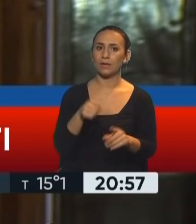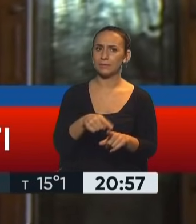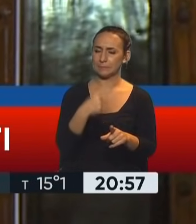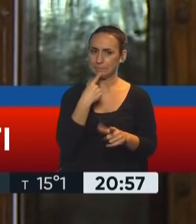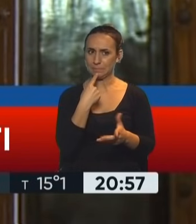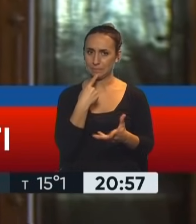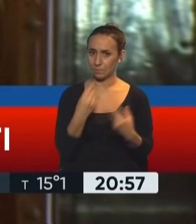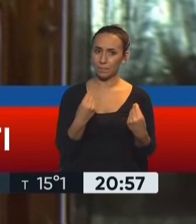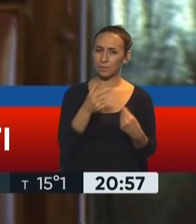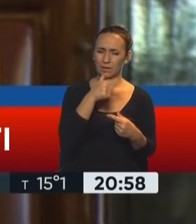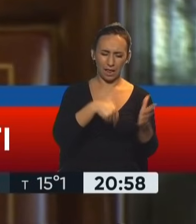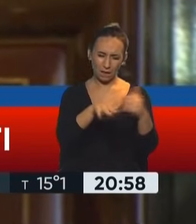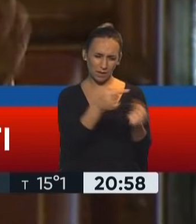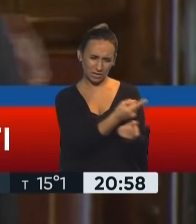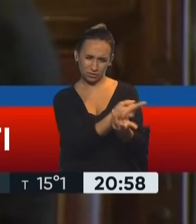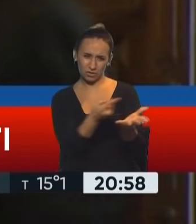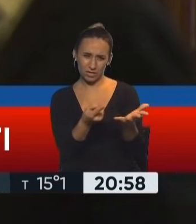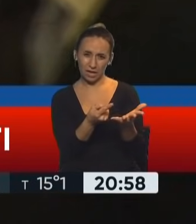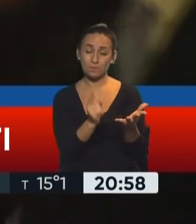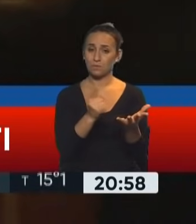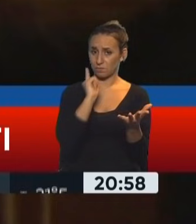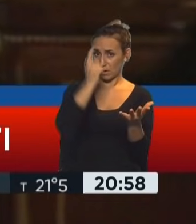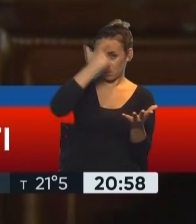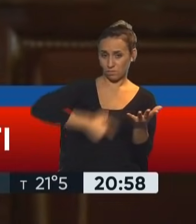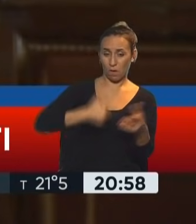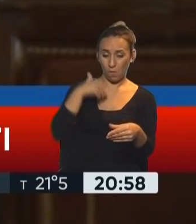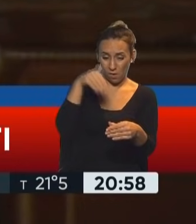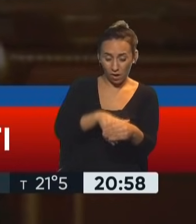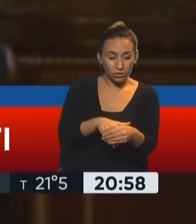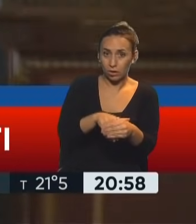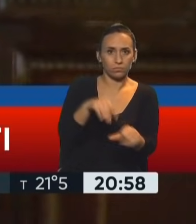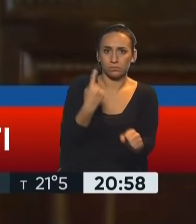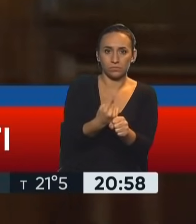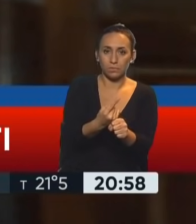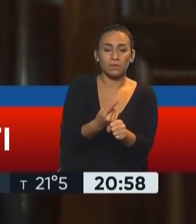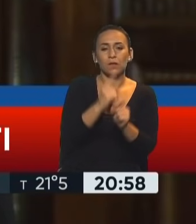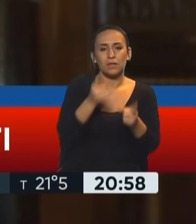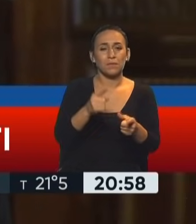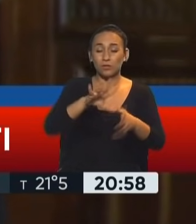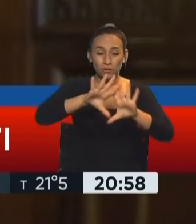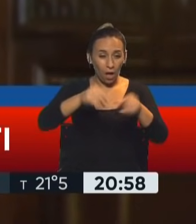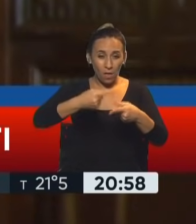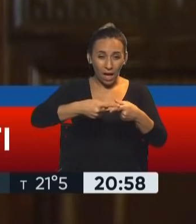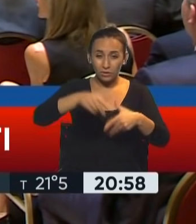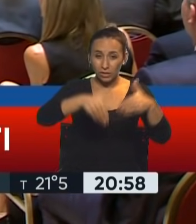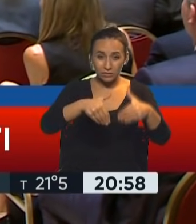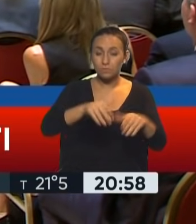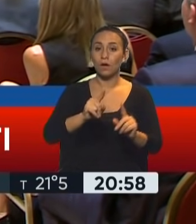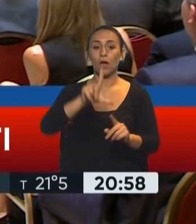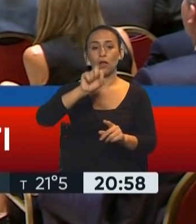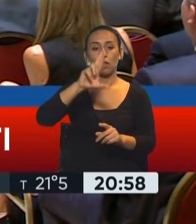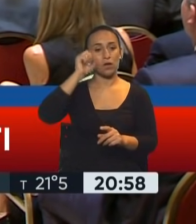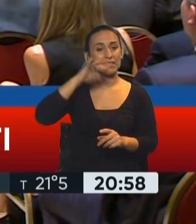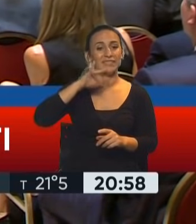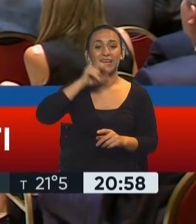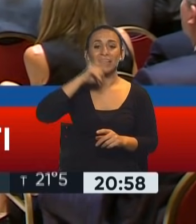la existencia de una mayoría en la decisión derivada de votarse a sí mismo, sino también la legitimidad del acto. En definitiva, lo que está planteando Lorenzetti es eso, ¿no? La